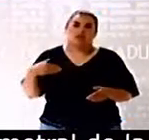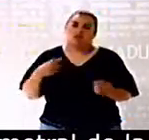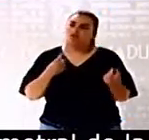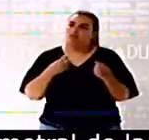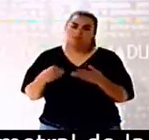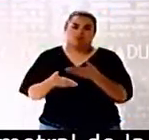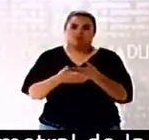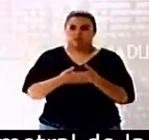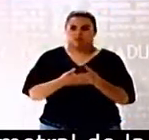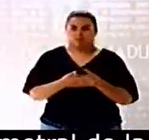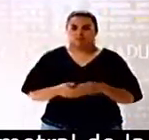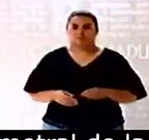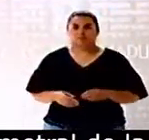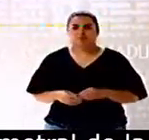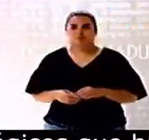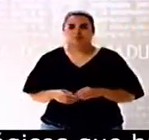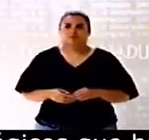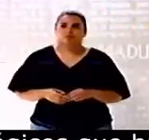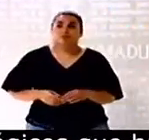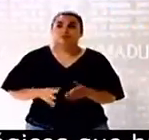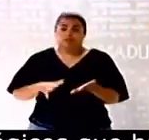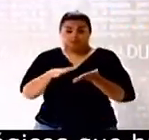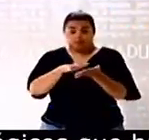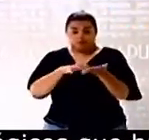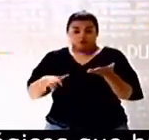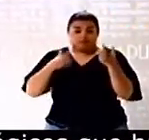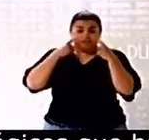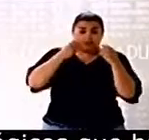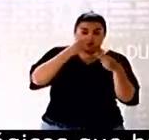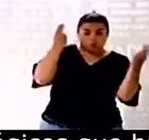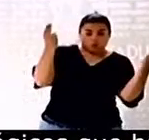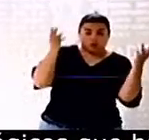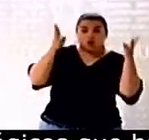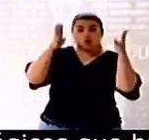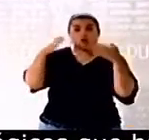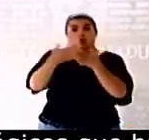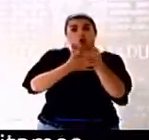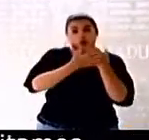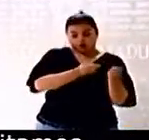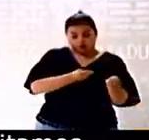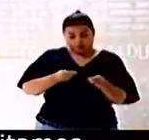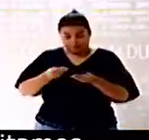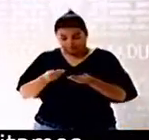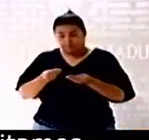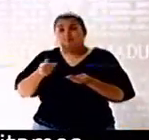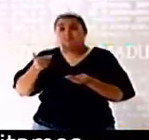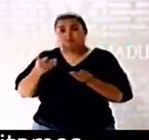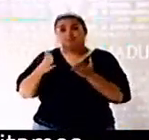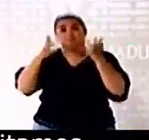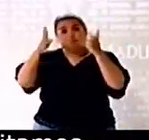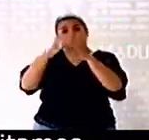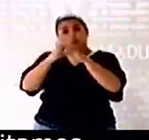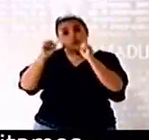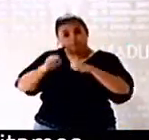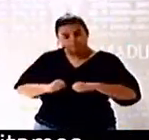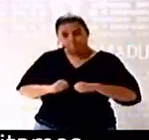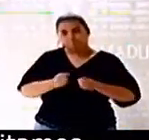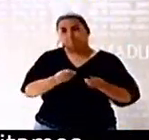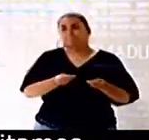perimetrar. Informe de Salud Pública al Consejo de Gobierno y el Consejo de Gobierno